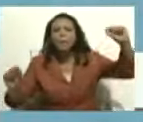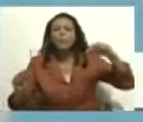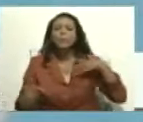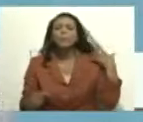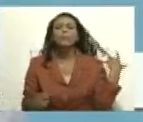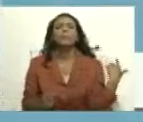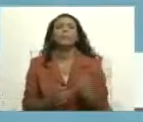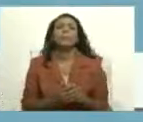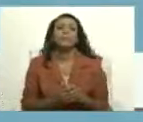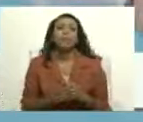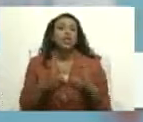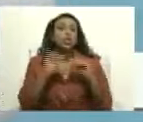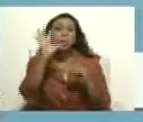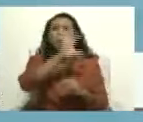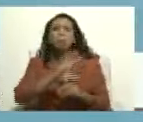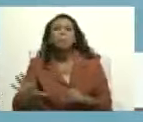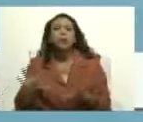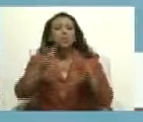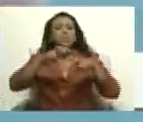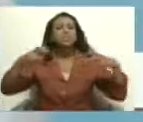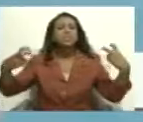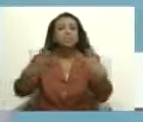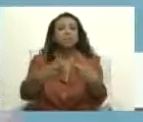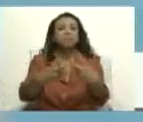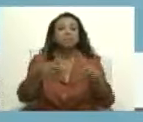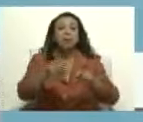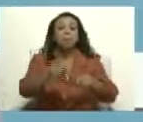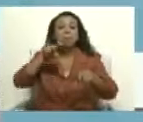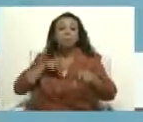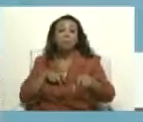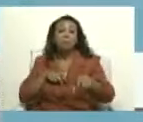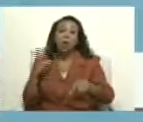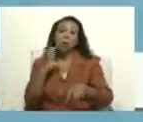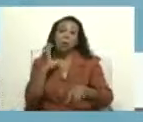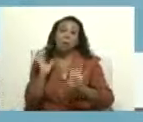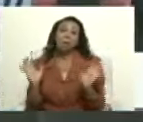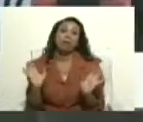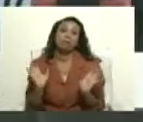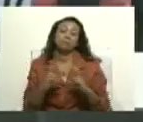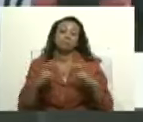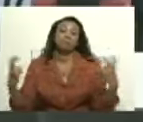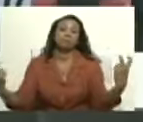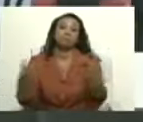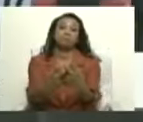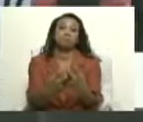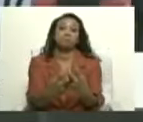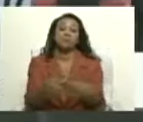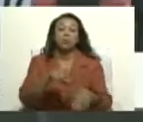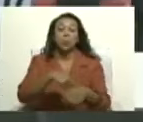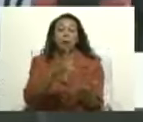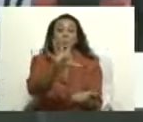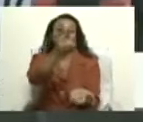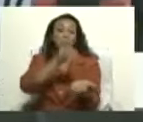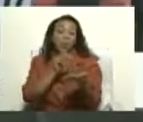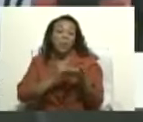dicho, y todos así sentaditos en una mesa. Yo dije, miércoles, eso va para mi libro.